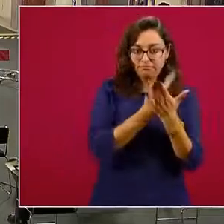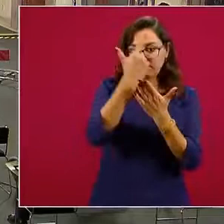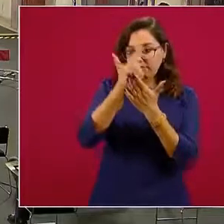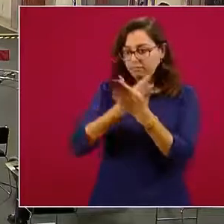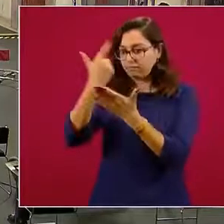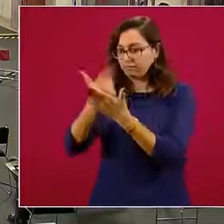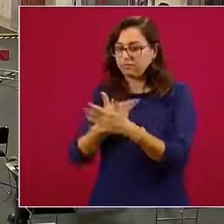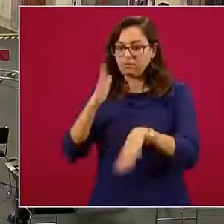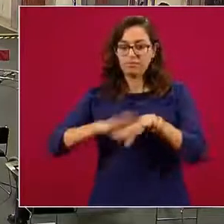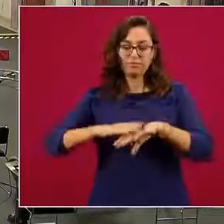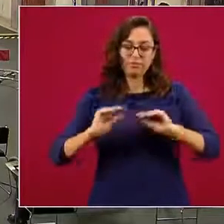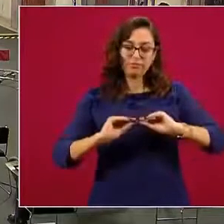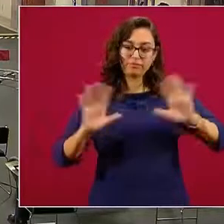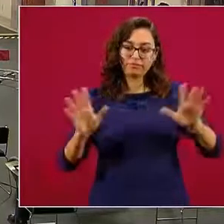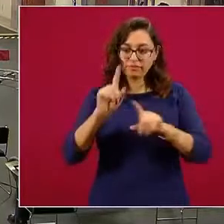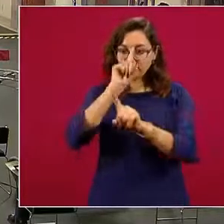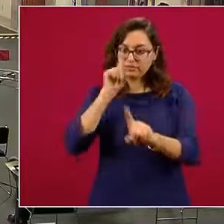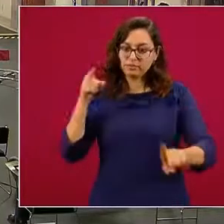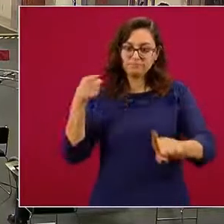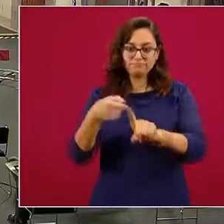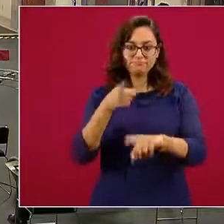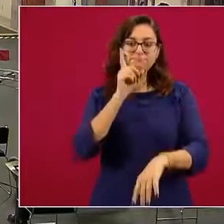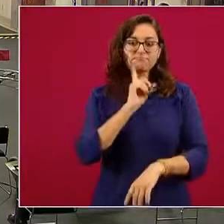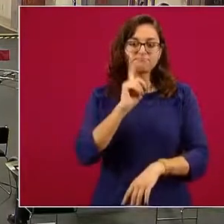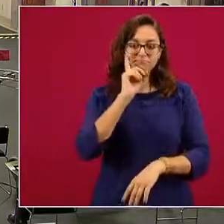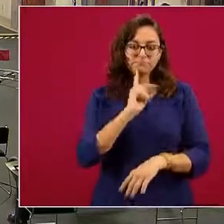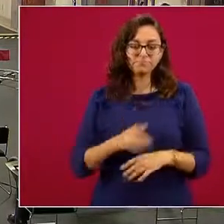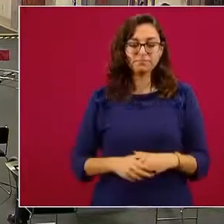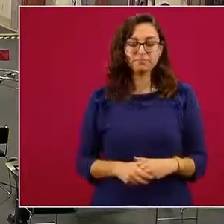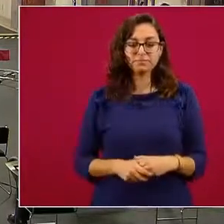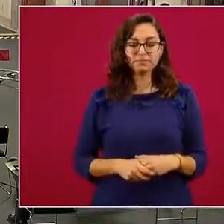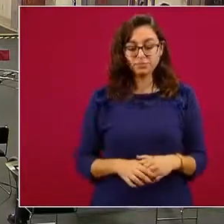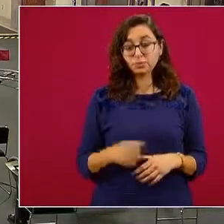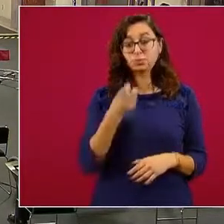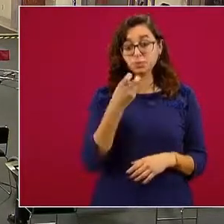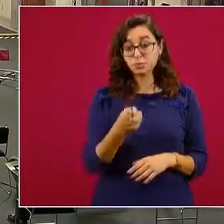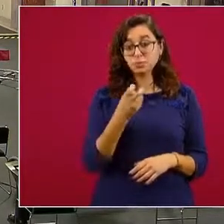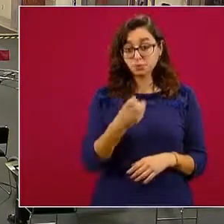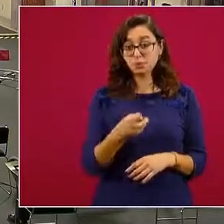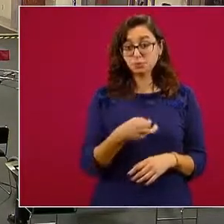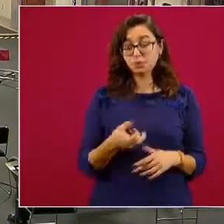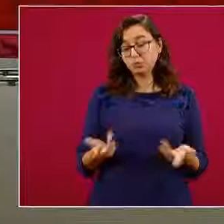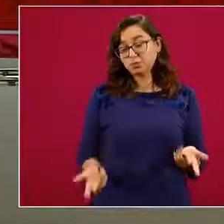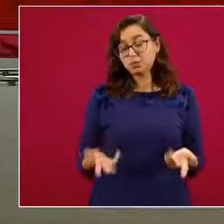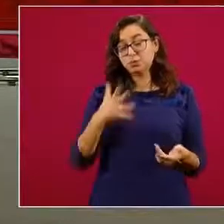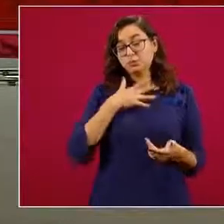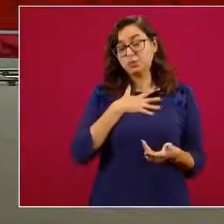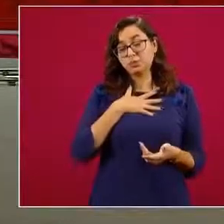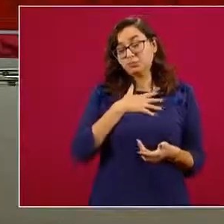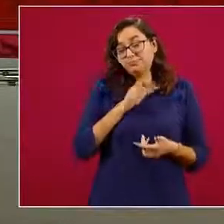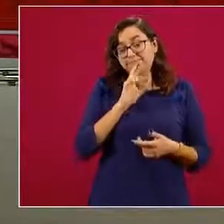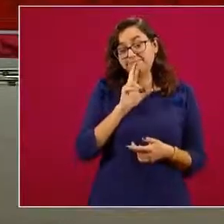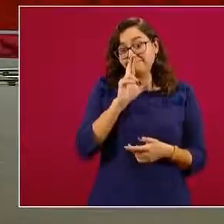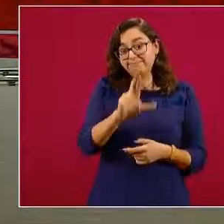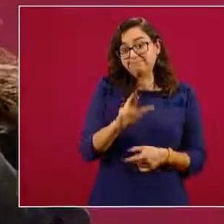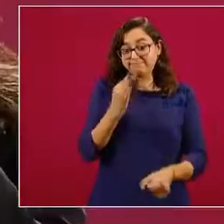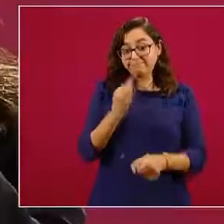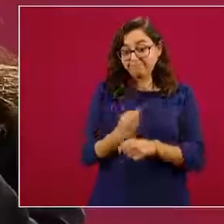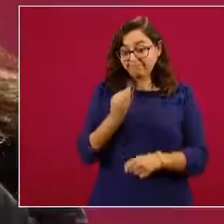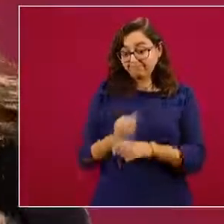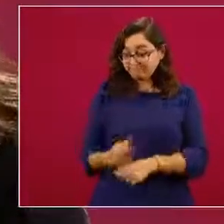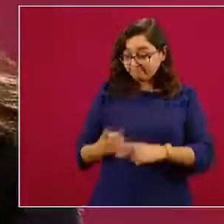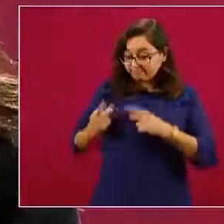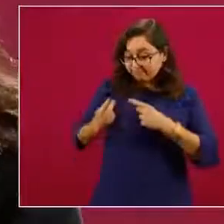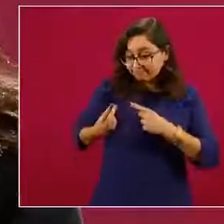claros con perspectiva de género. Entonces, esa sería la respuesta. Estamos en un camino